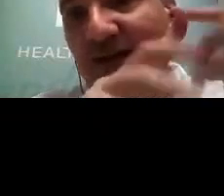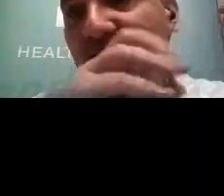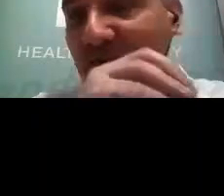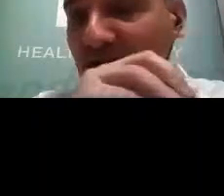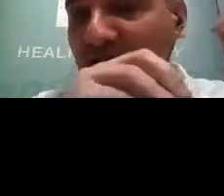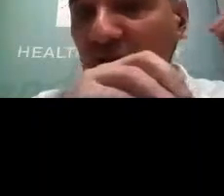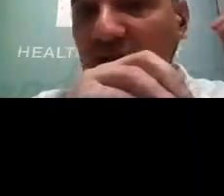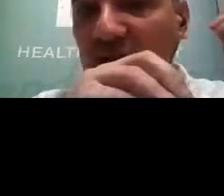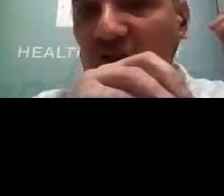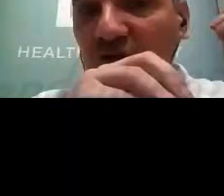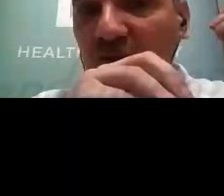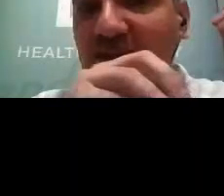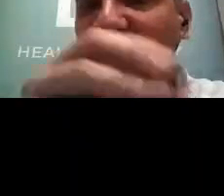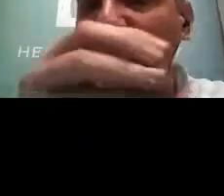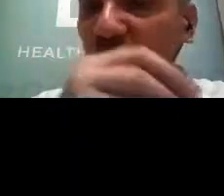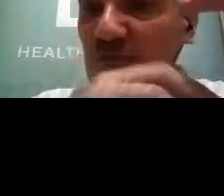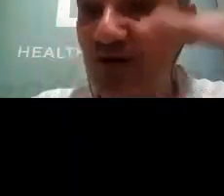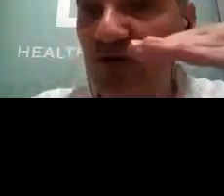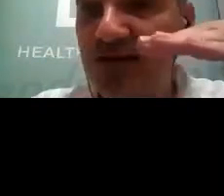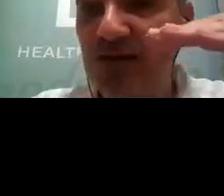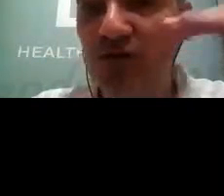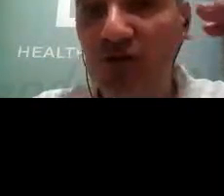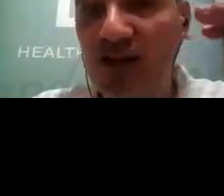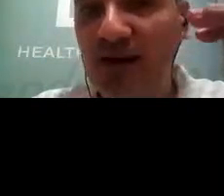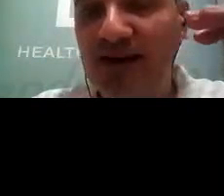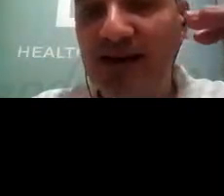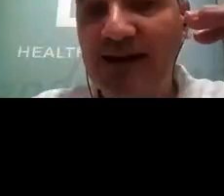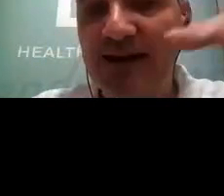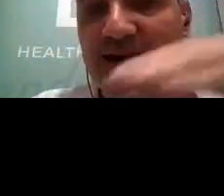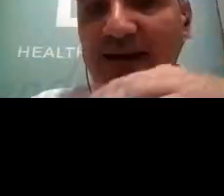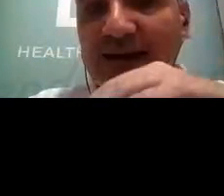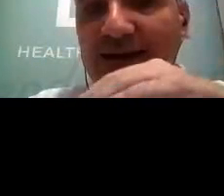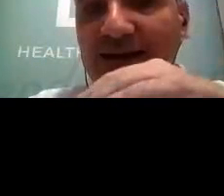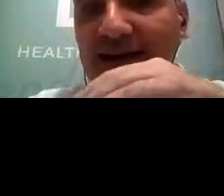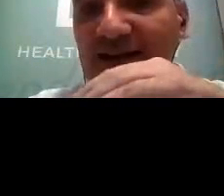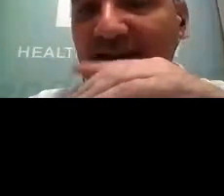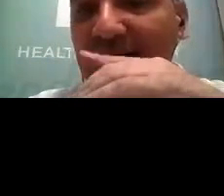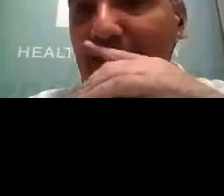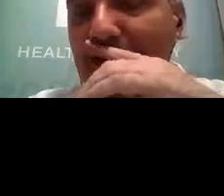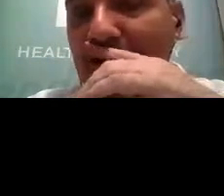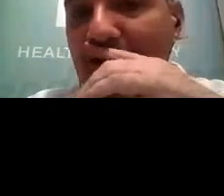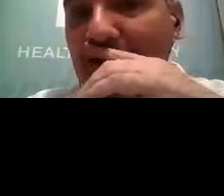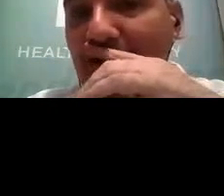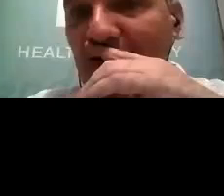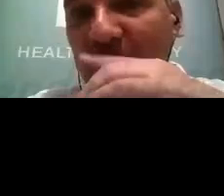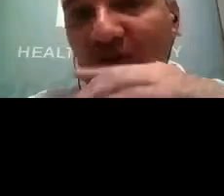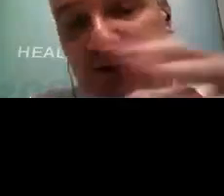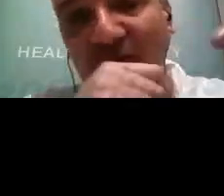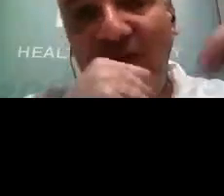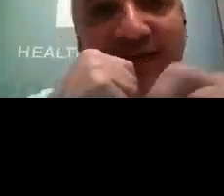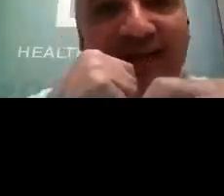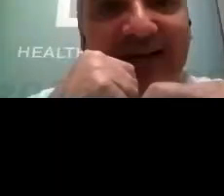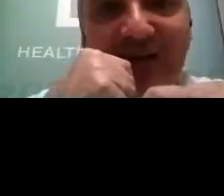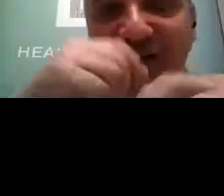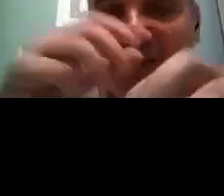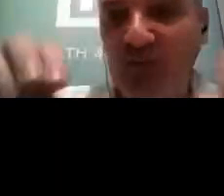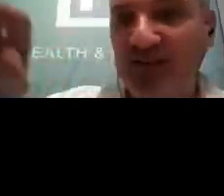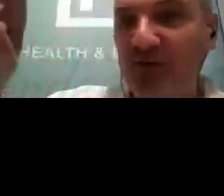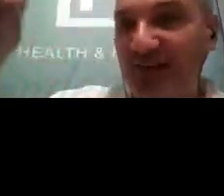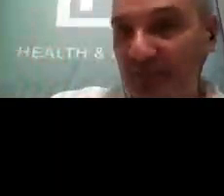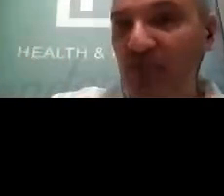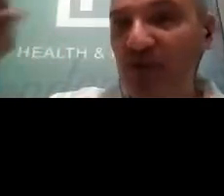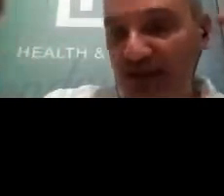nueces tienen ácidos grasos omega 3, pero son más cortitos, no son EPA ni DHA, y son más cortitos y no le